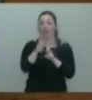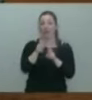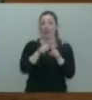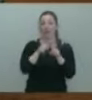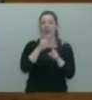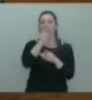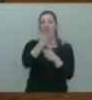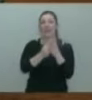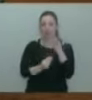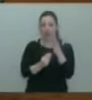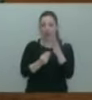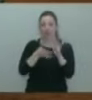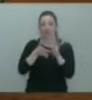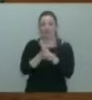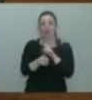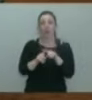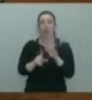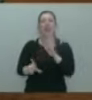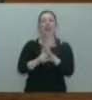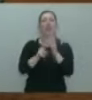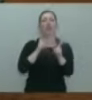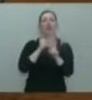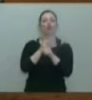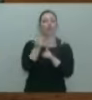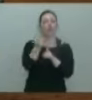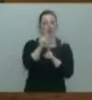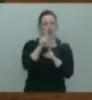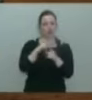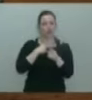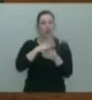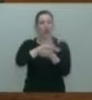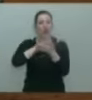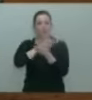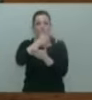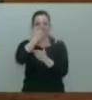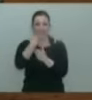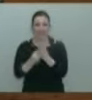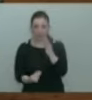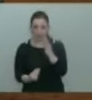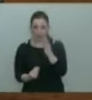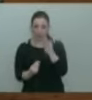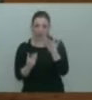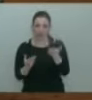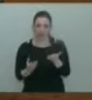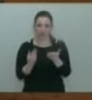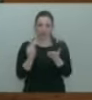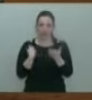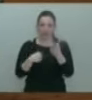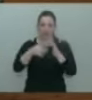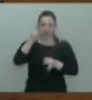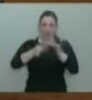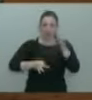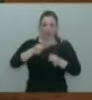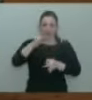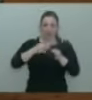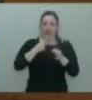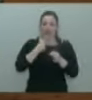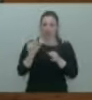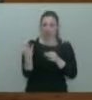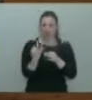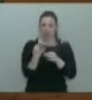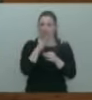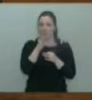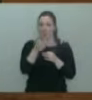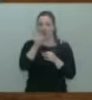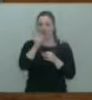No voy a referirme a ilegalidad, porque eso tendrían que declararlo los tribunales de justicia. Ni tampoco me voy a referir a ilicitud, porque eso